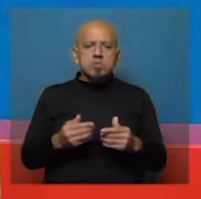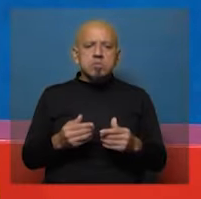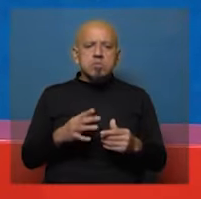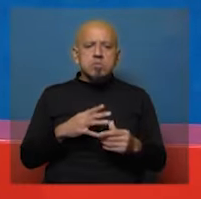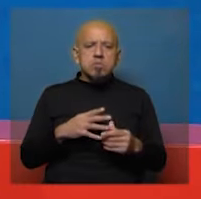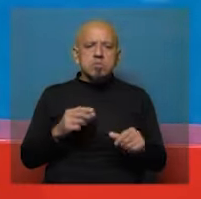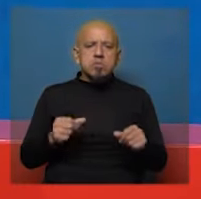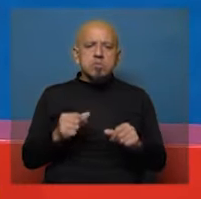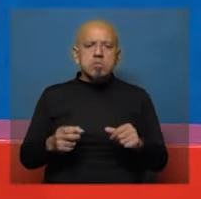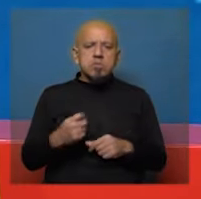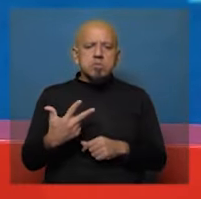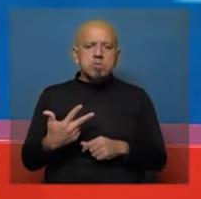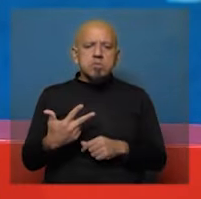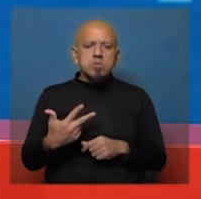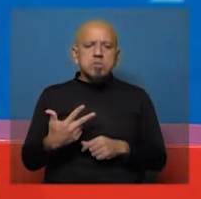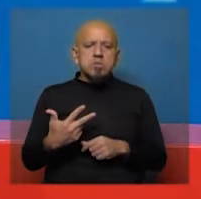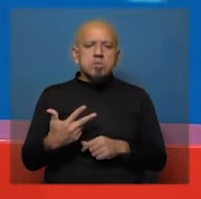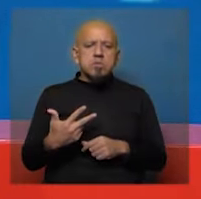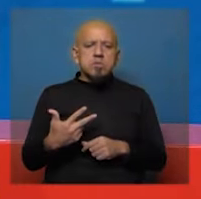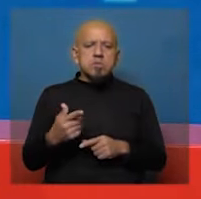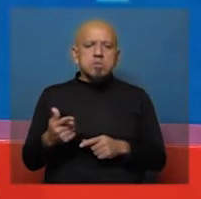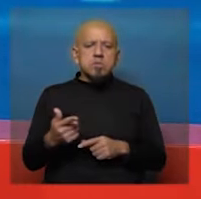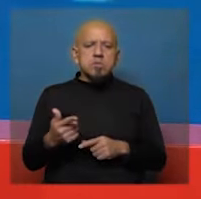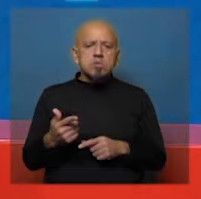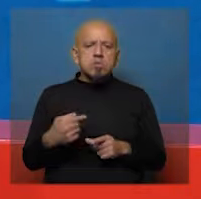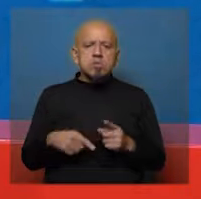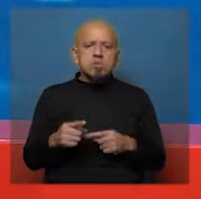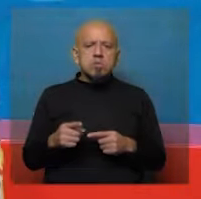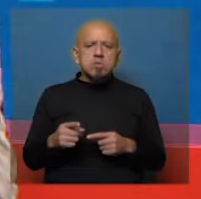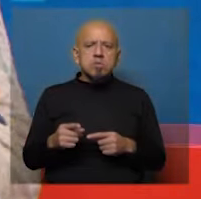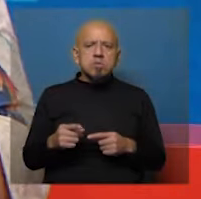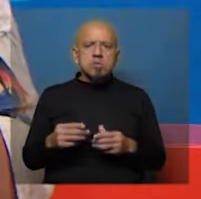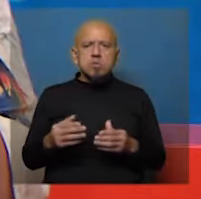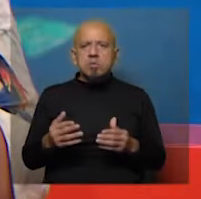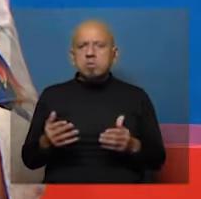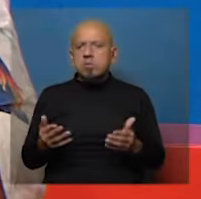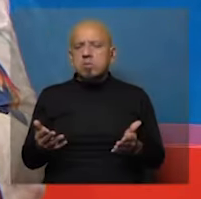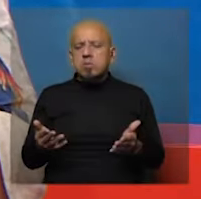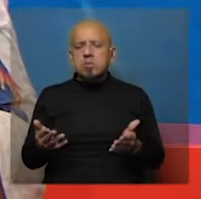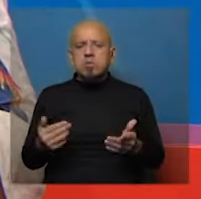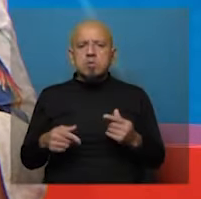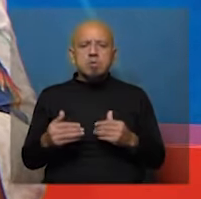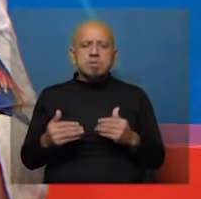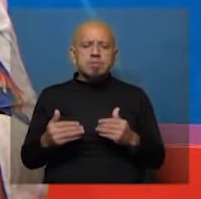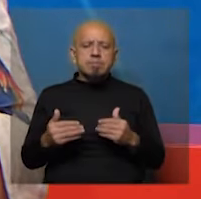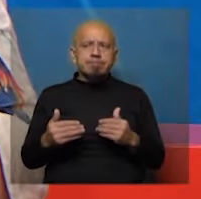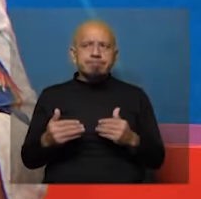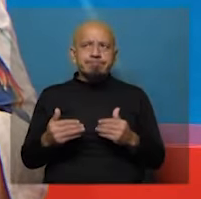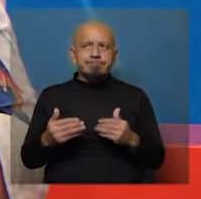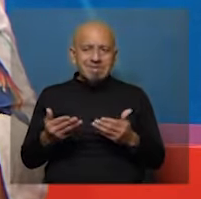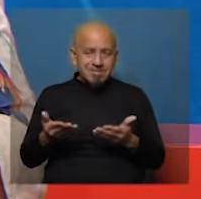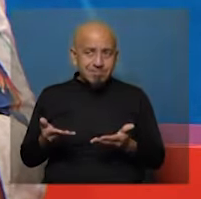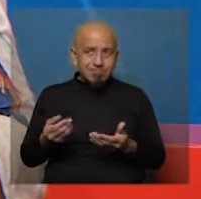crearon estos tres y algunas zonas que les dieron a los servicios pero no no no O sea el el aumento de presupuesto tiene que ser